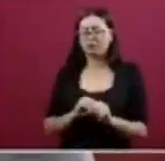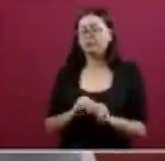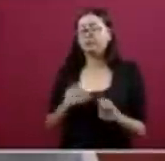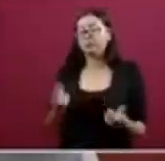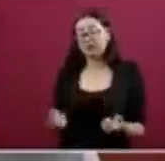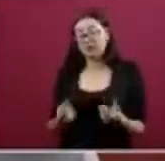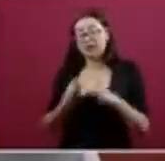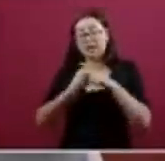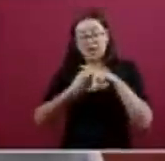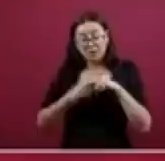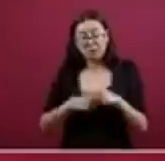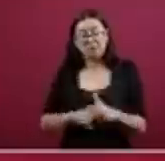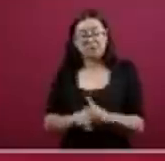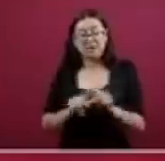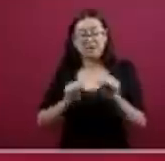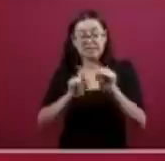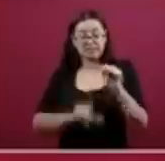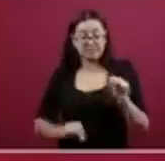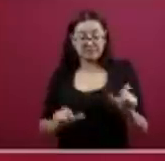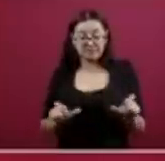vamos a convocar